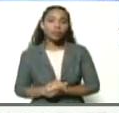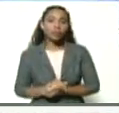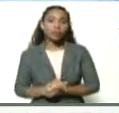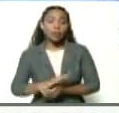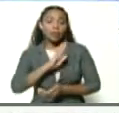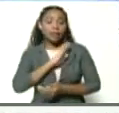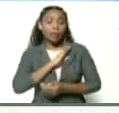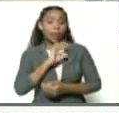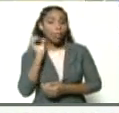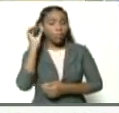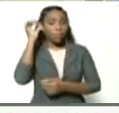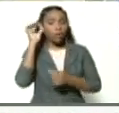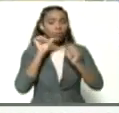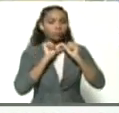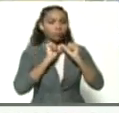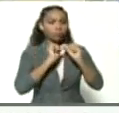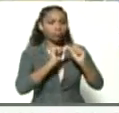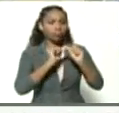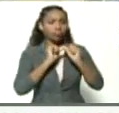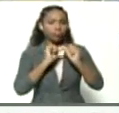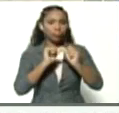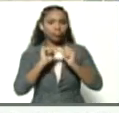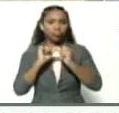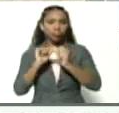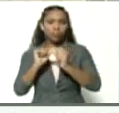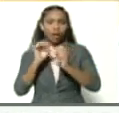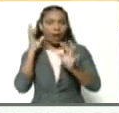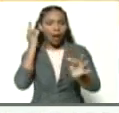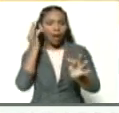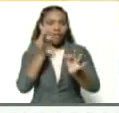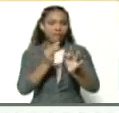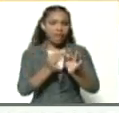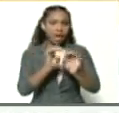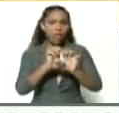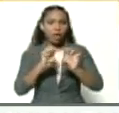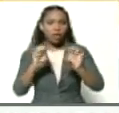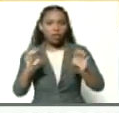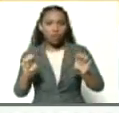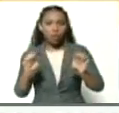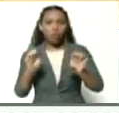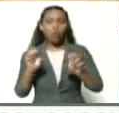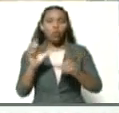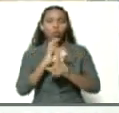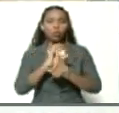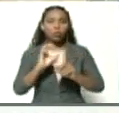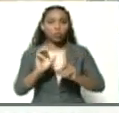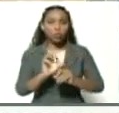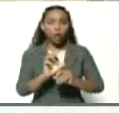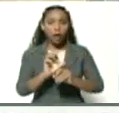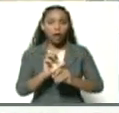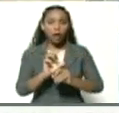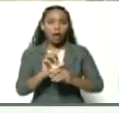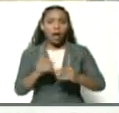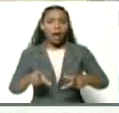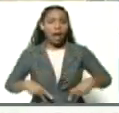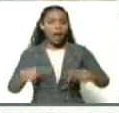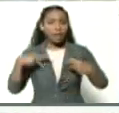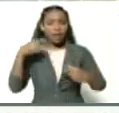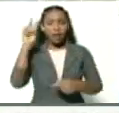Tenemos que reinventarnos permanentemente en la fe, en la educación, en la cultura, en la vida